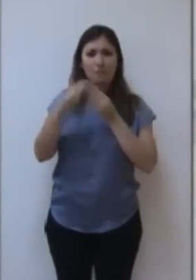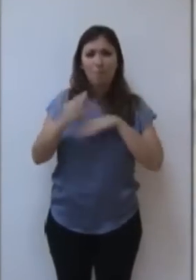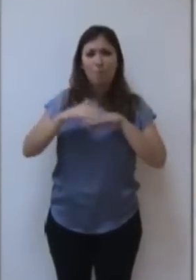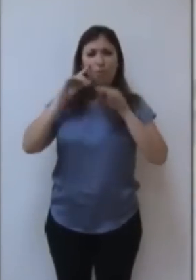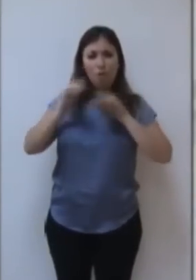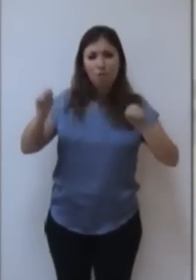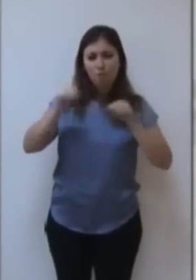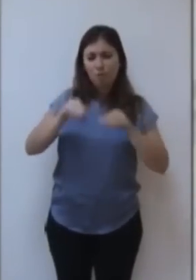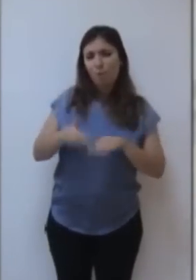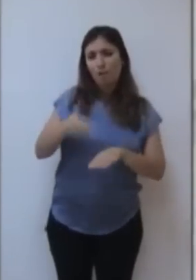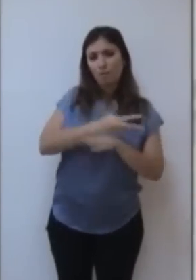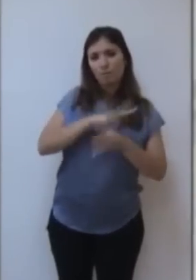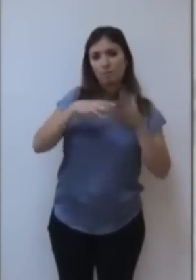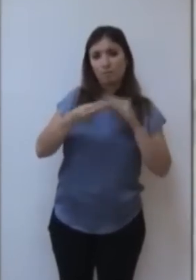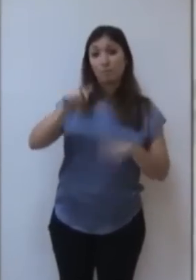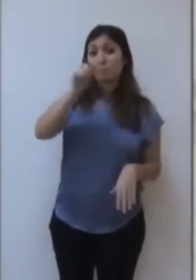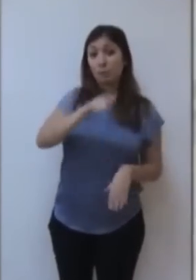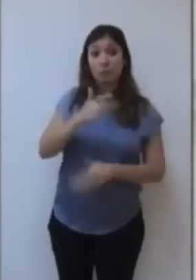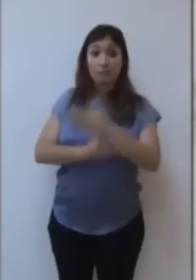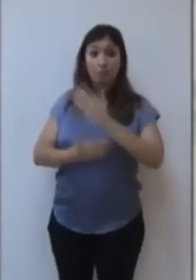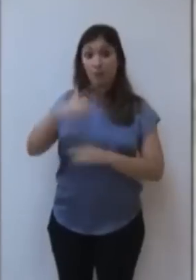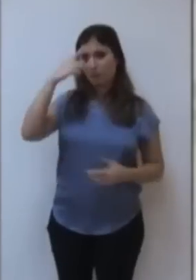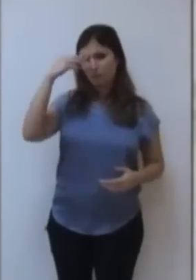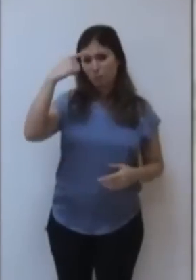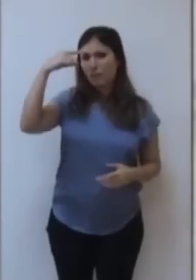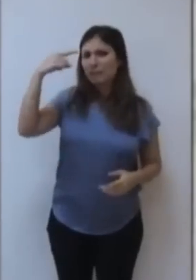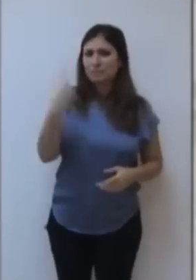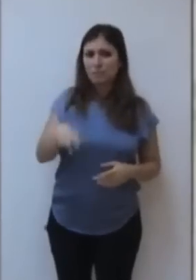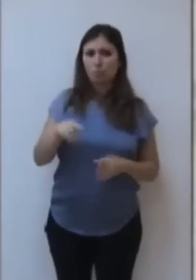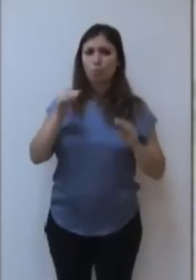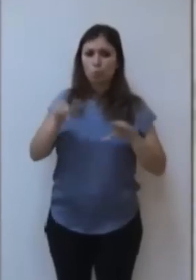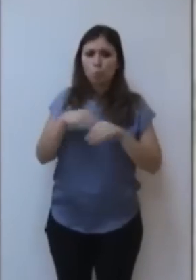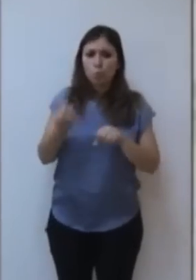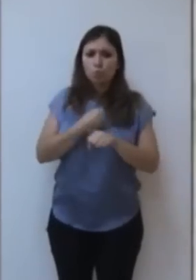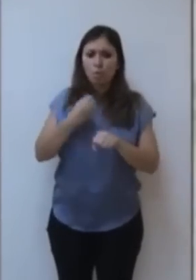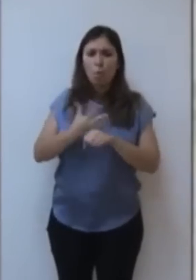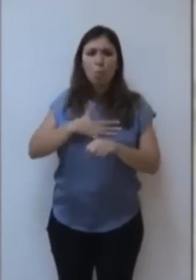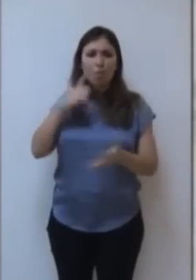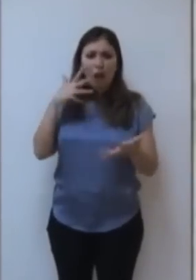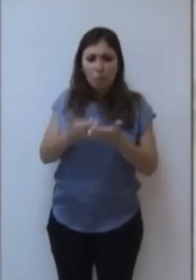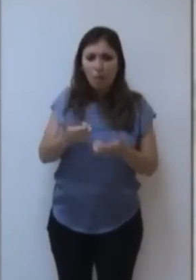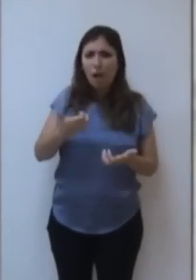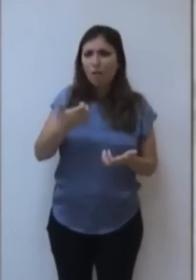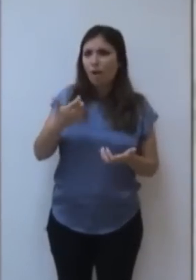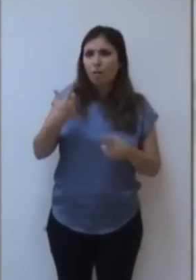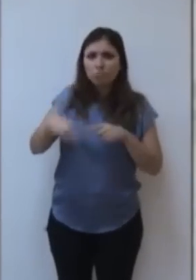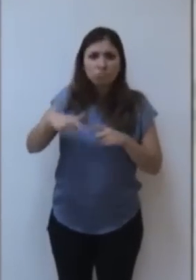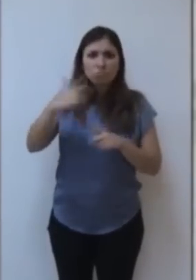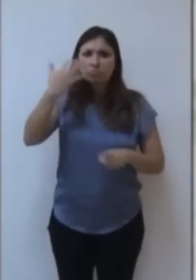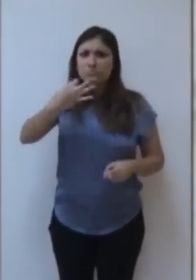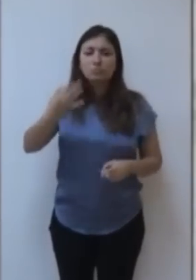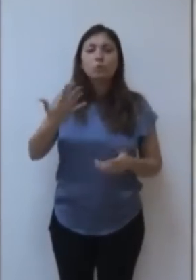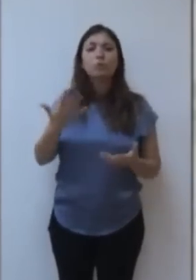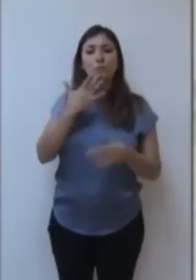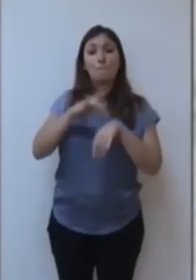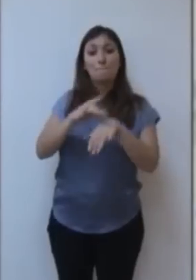para que las personas con discapacidad intelectual conozcan los riesgos derivados de su puesto de trabajo. Hemos hecho manuales en